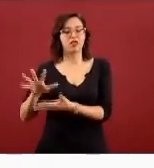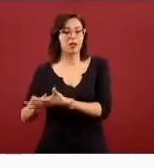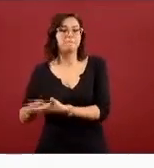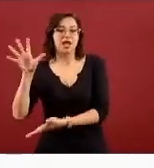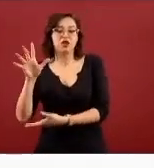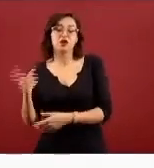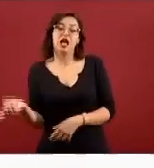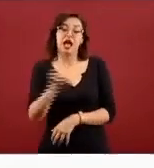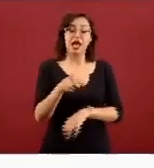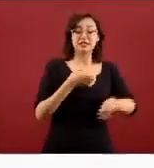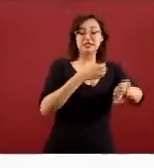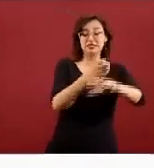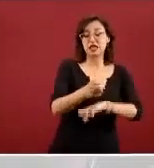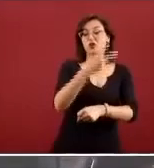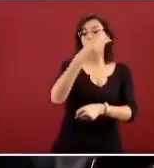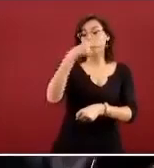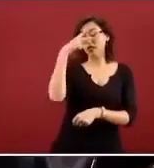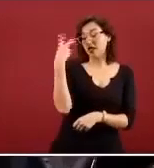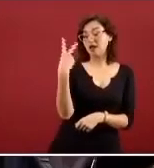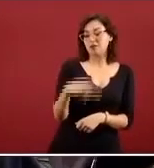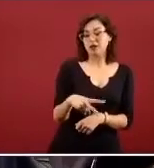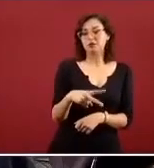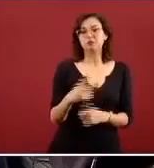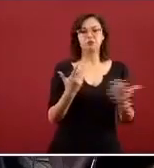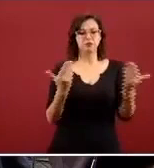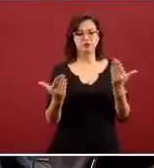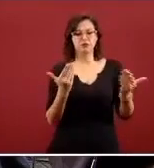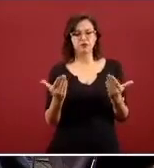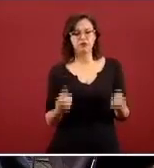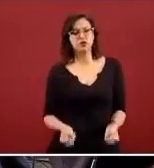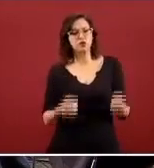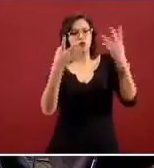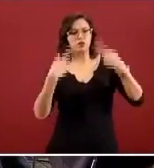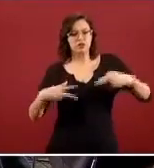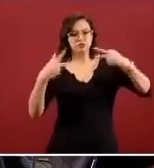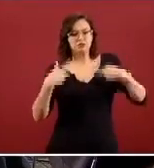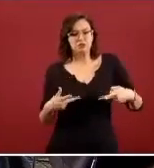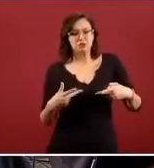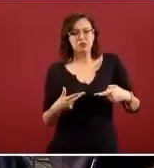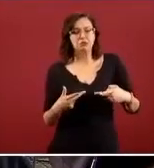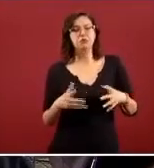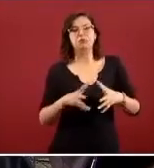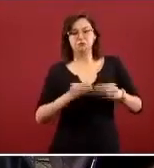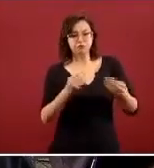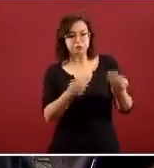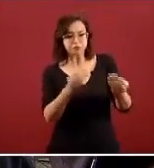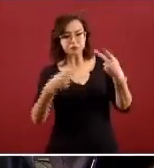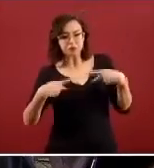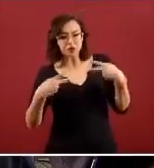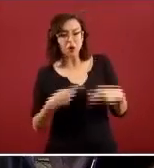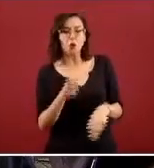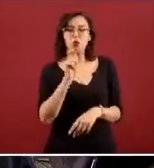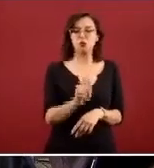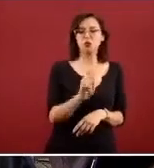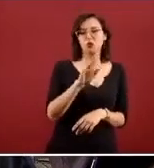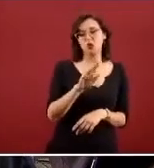en segundo lugar de carga, cuando lo vemos ya por tasa acumulada es de 0.85, y tenemos muchos